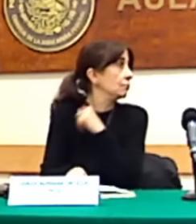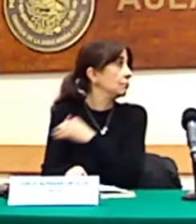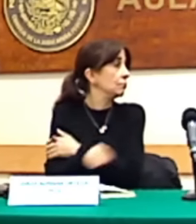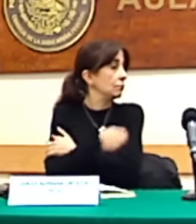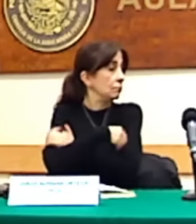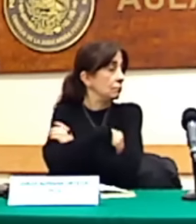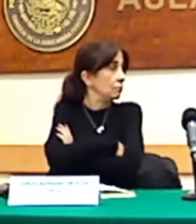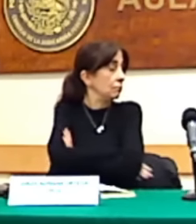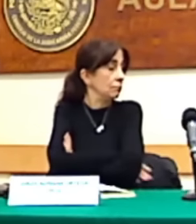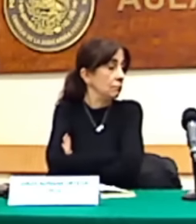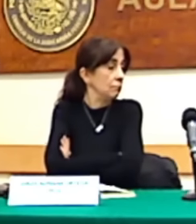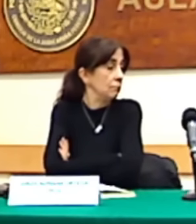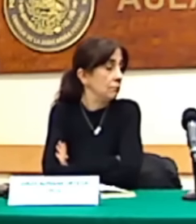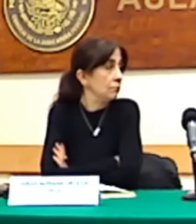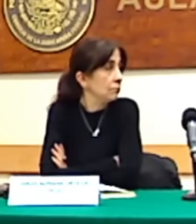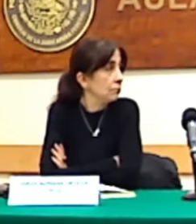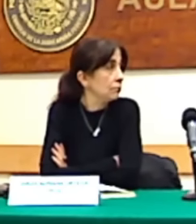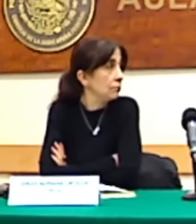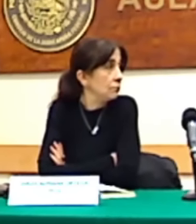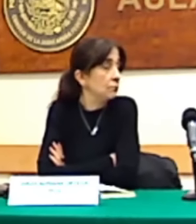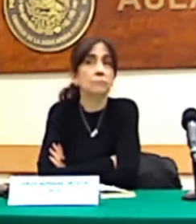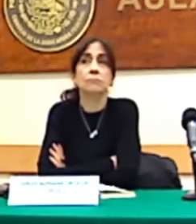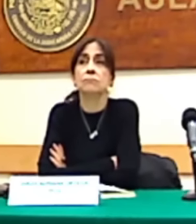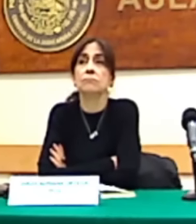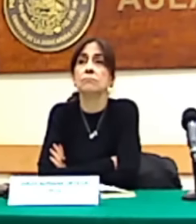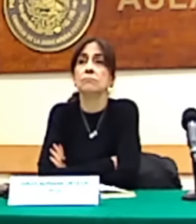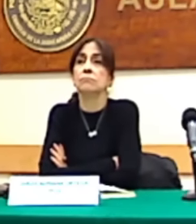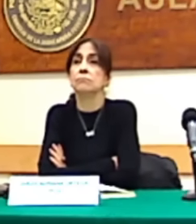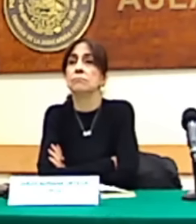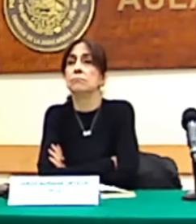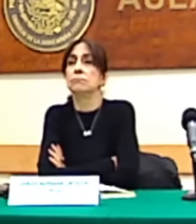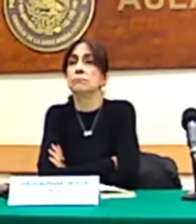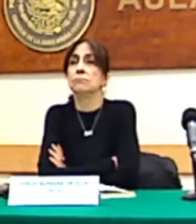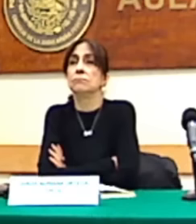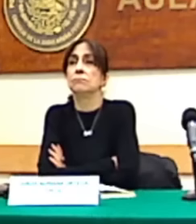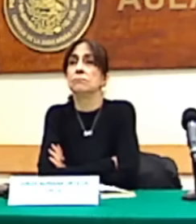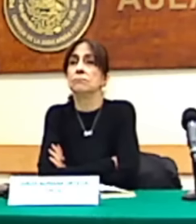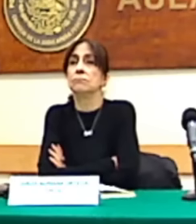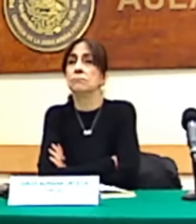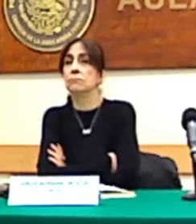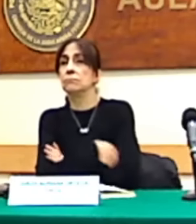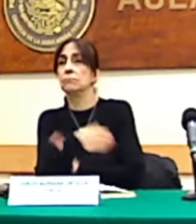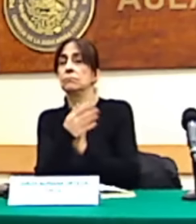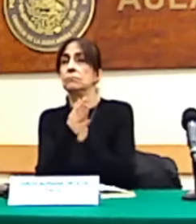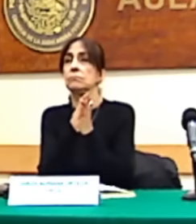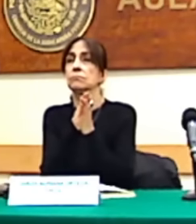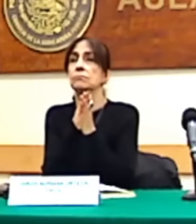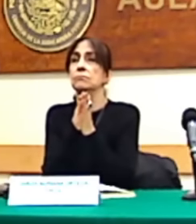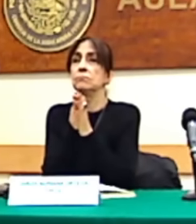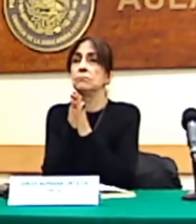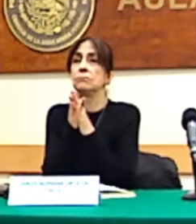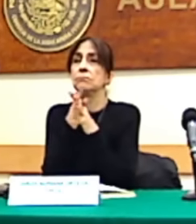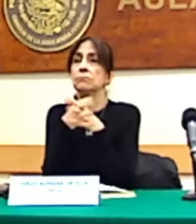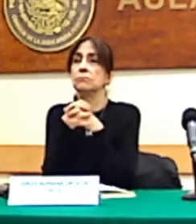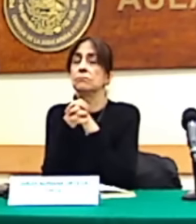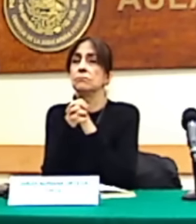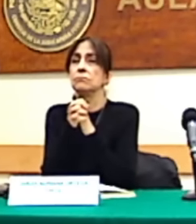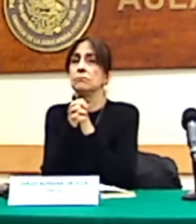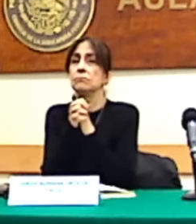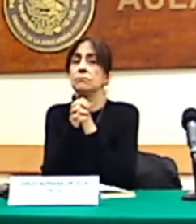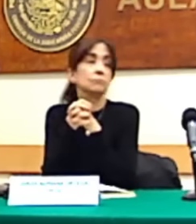Haber otorgado la suspensión, me parece que es solo un paso más. Adelante, si está, por favor. La